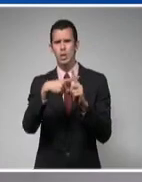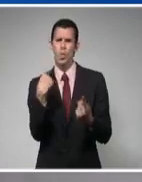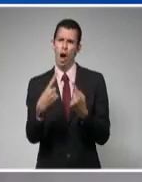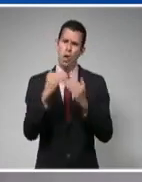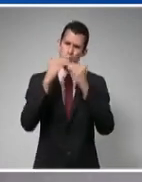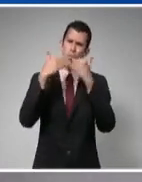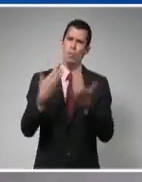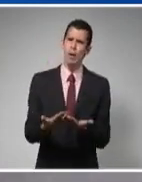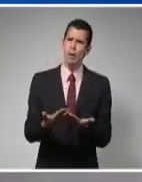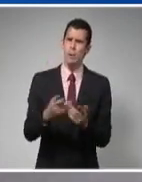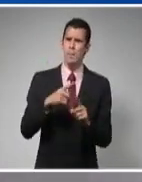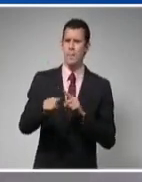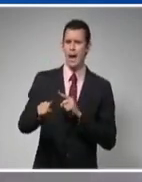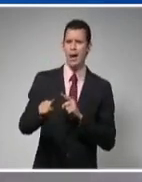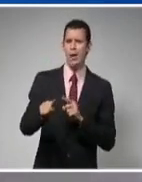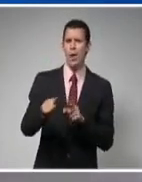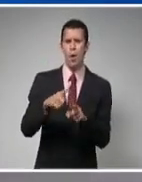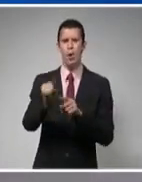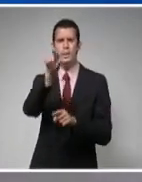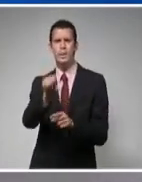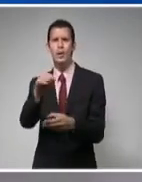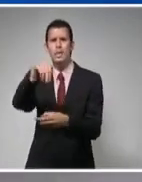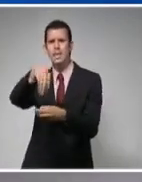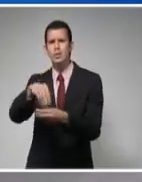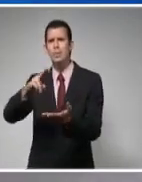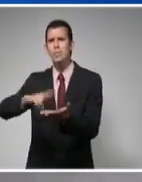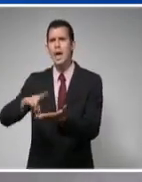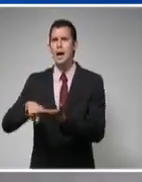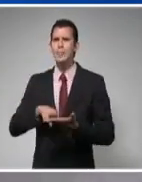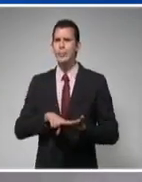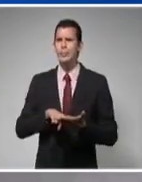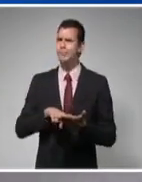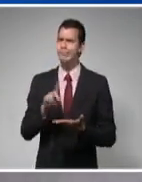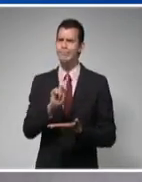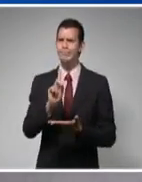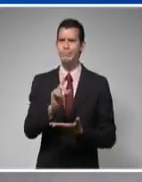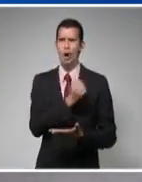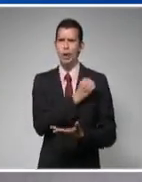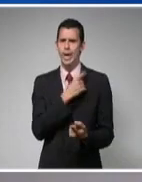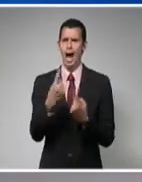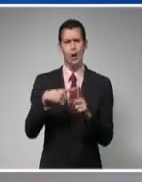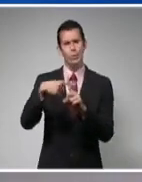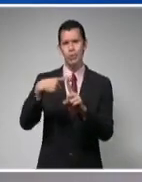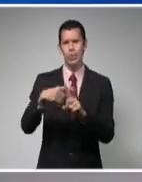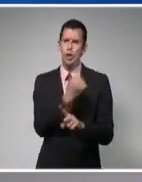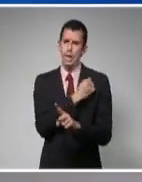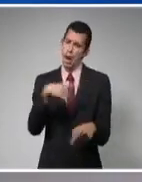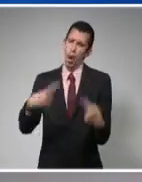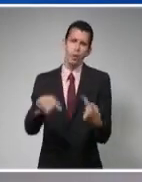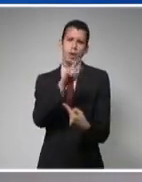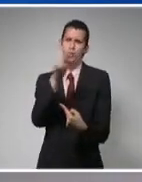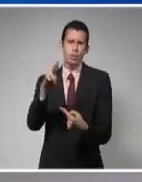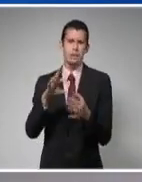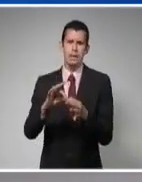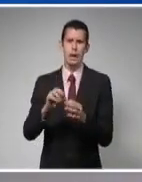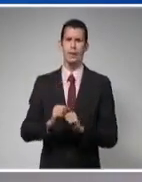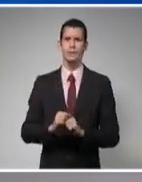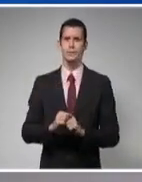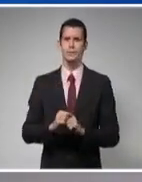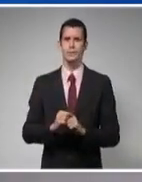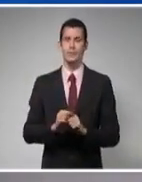reclutarlos. Por ejemplo, están pensando en buscar seguidores en los movimientos feministas, en los de protección a los animales, en los